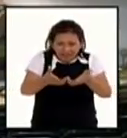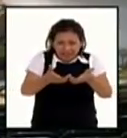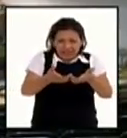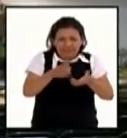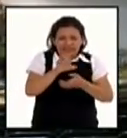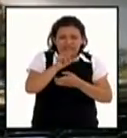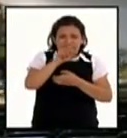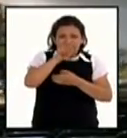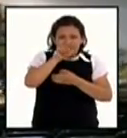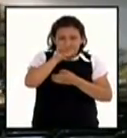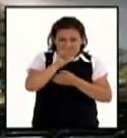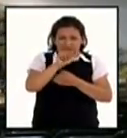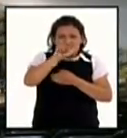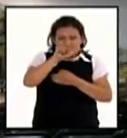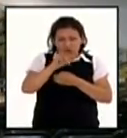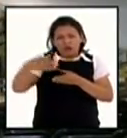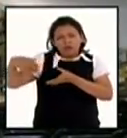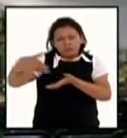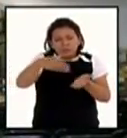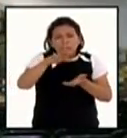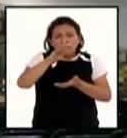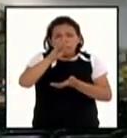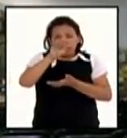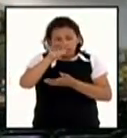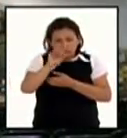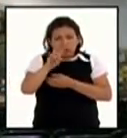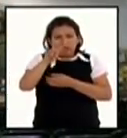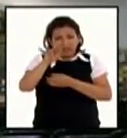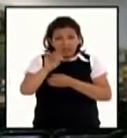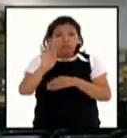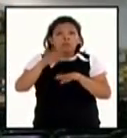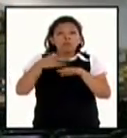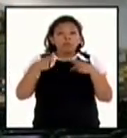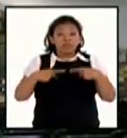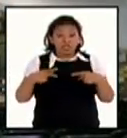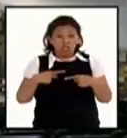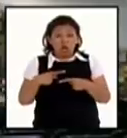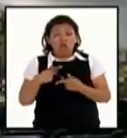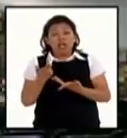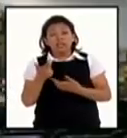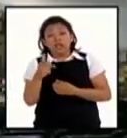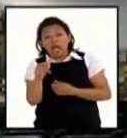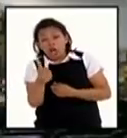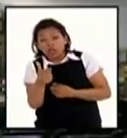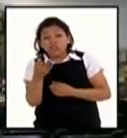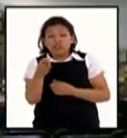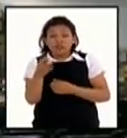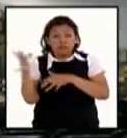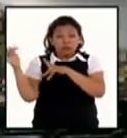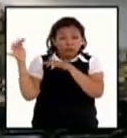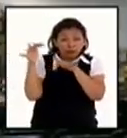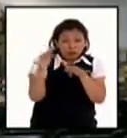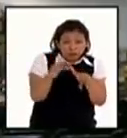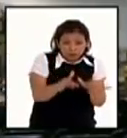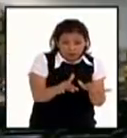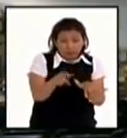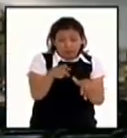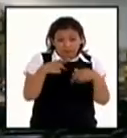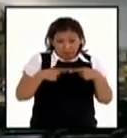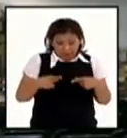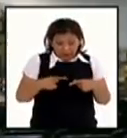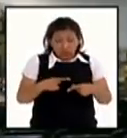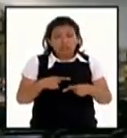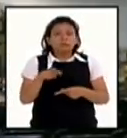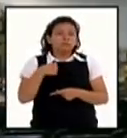Valdés por la concentración de personas que tenemos en el mes de agosto y febrero y ocasionalmente en otras fechas del año. Te comento